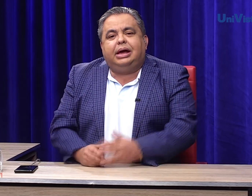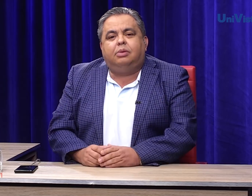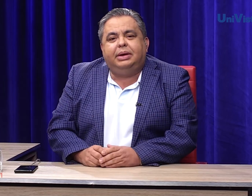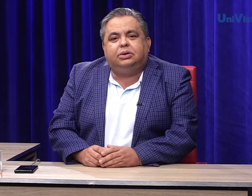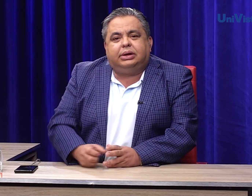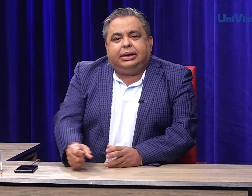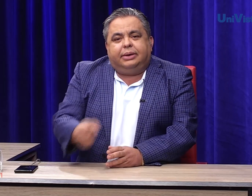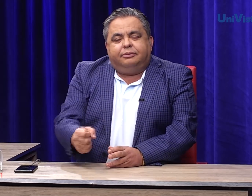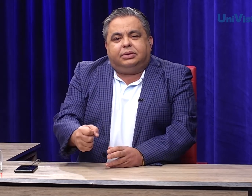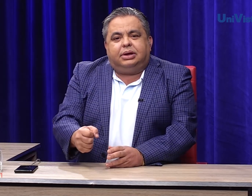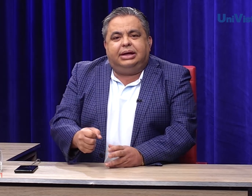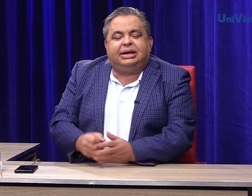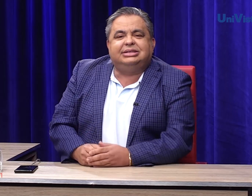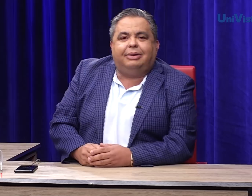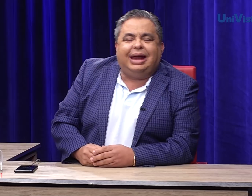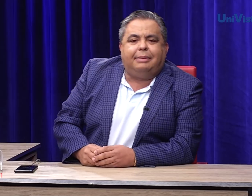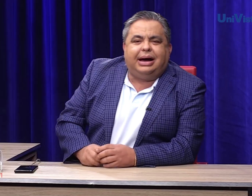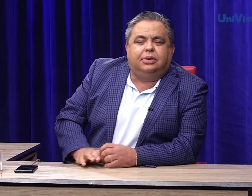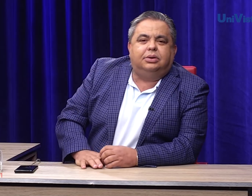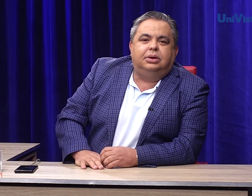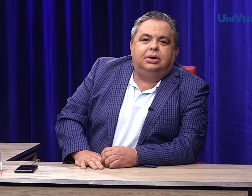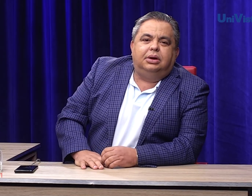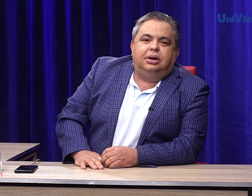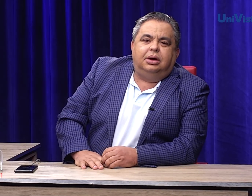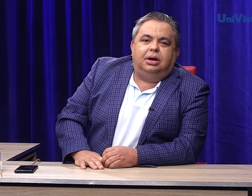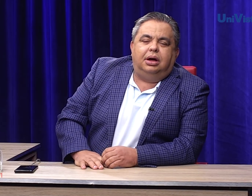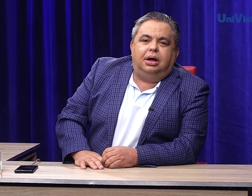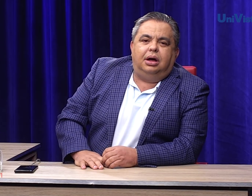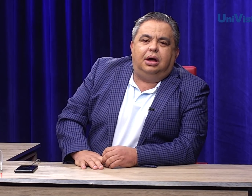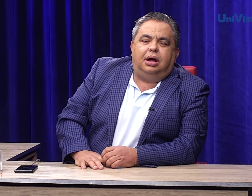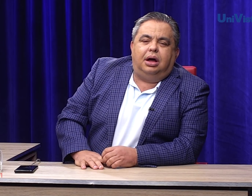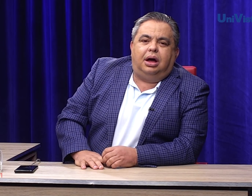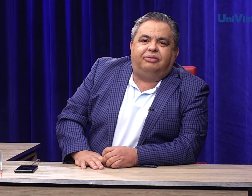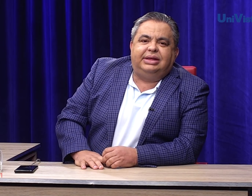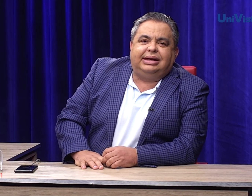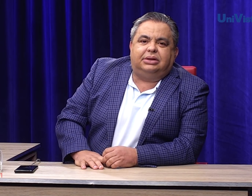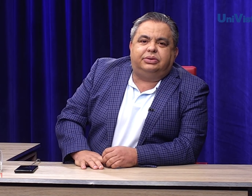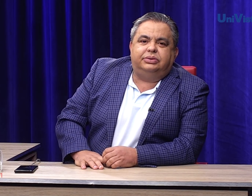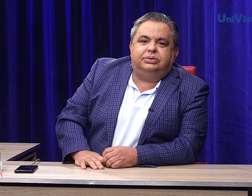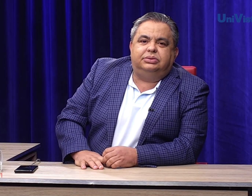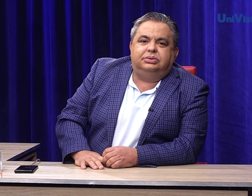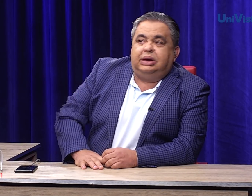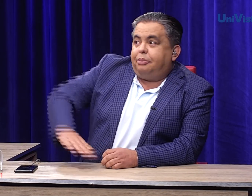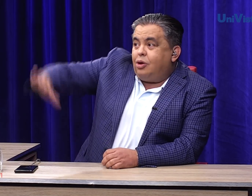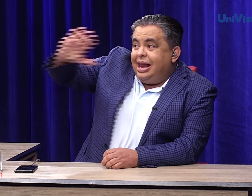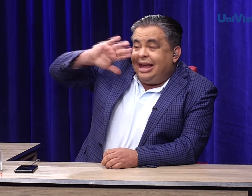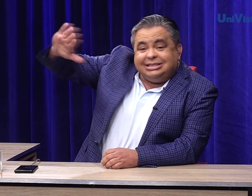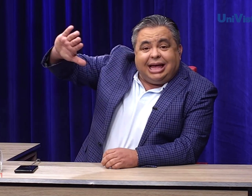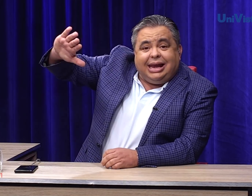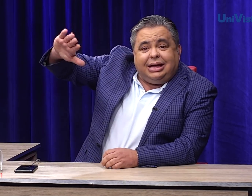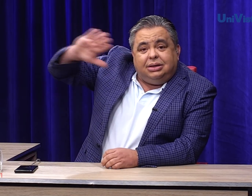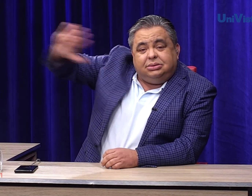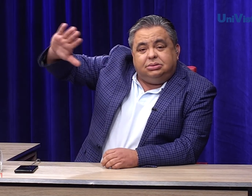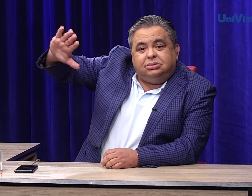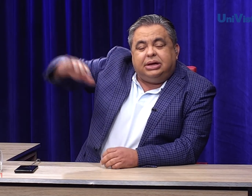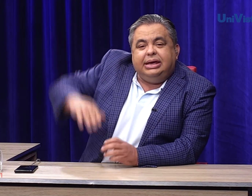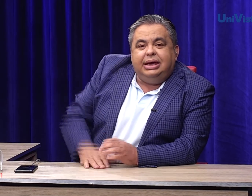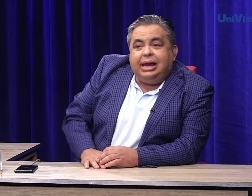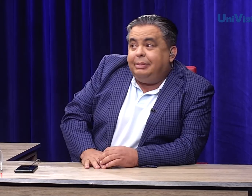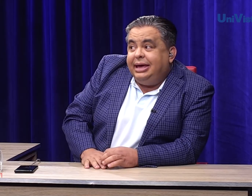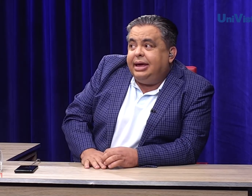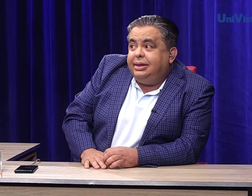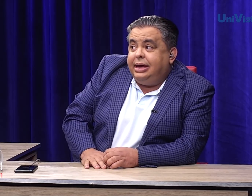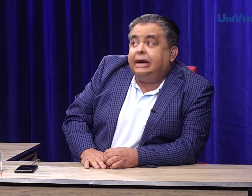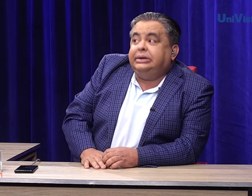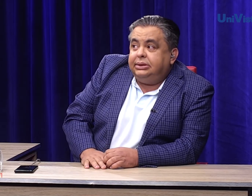recordara bien el momento en que le estrechaba la mano a Fidel Castro. La ponga en la sala, ahí